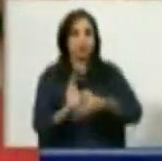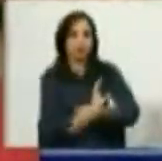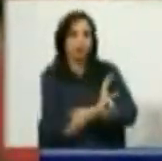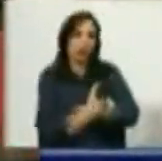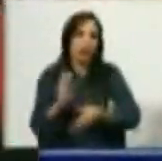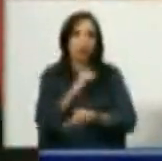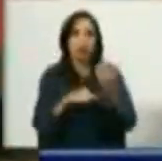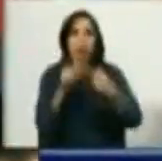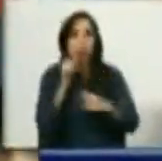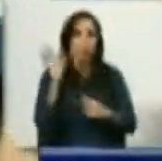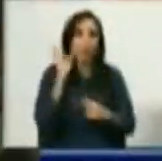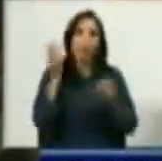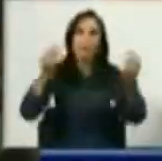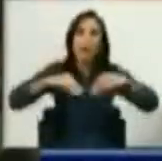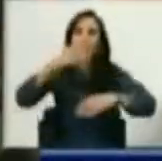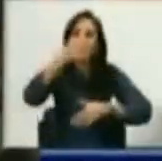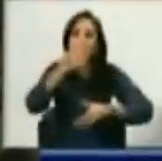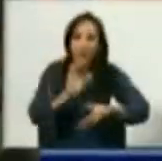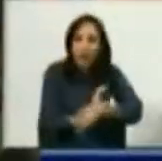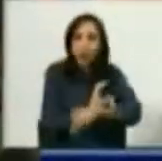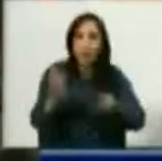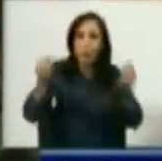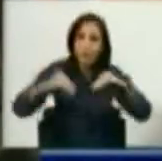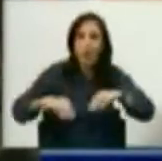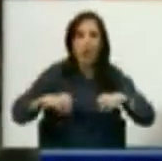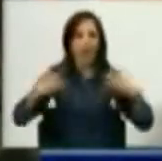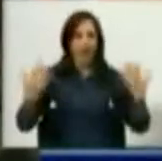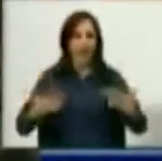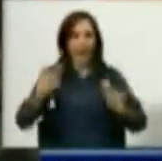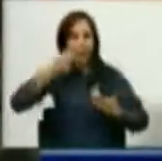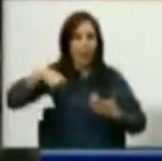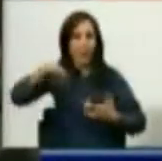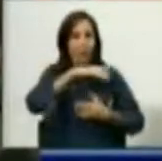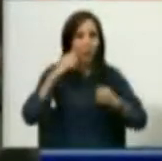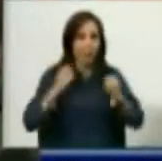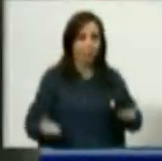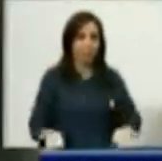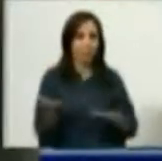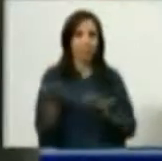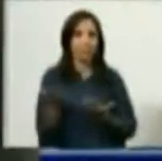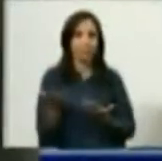muchachos y muchacha otra canción para la alegría de nuestro pueblo